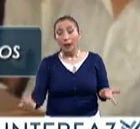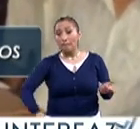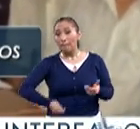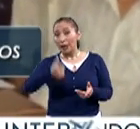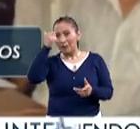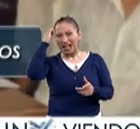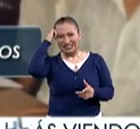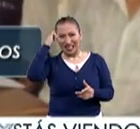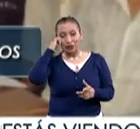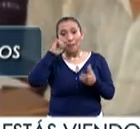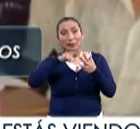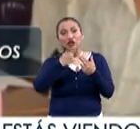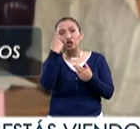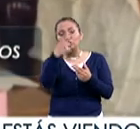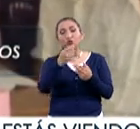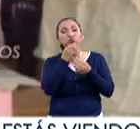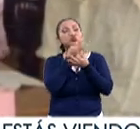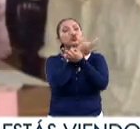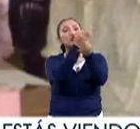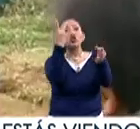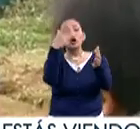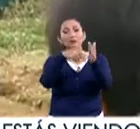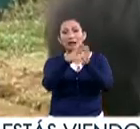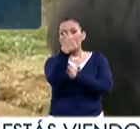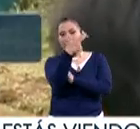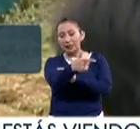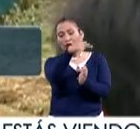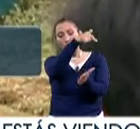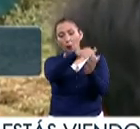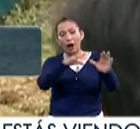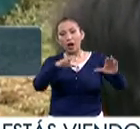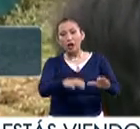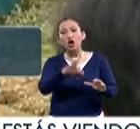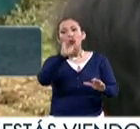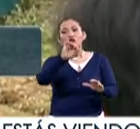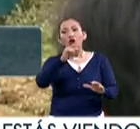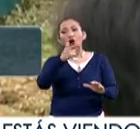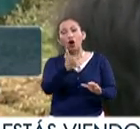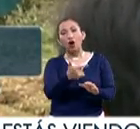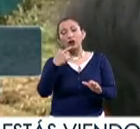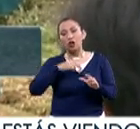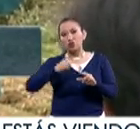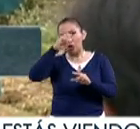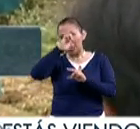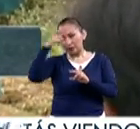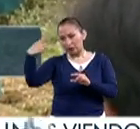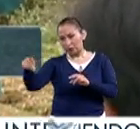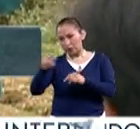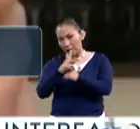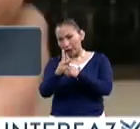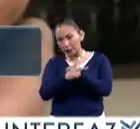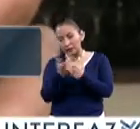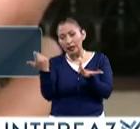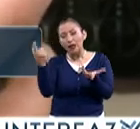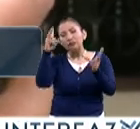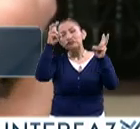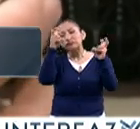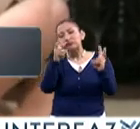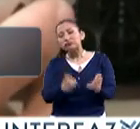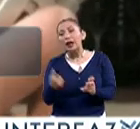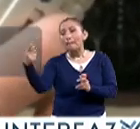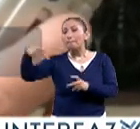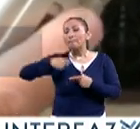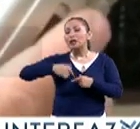primera estación empezó sus transmisiones en 2007 en la localidad de Kwon, al noreste del país, y su programación es definida